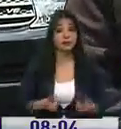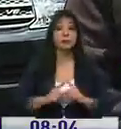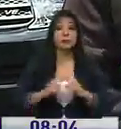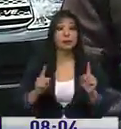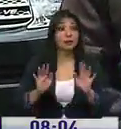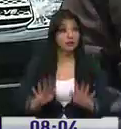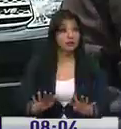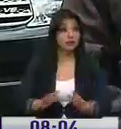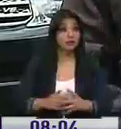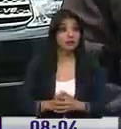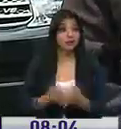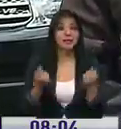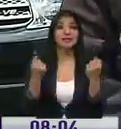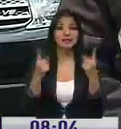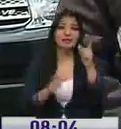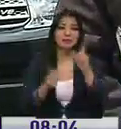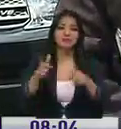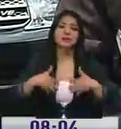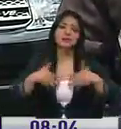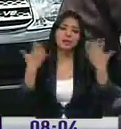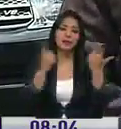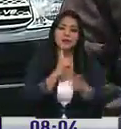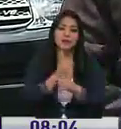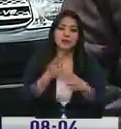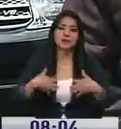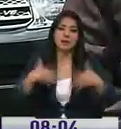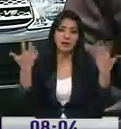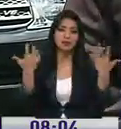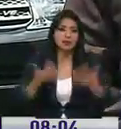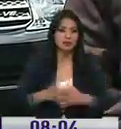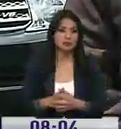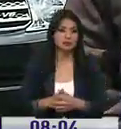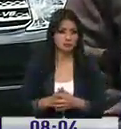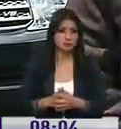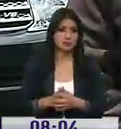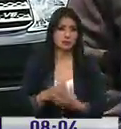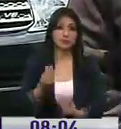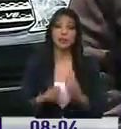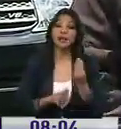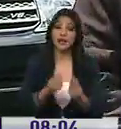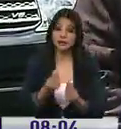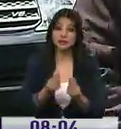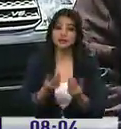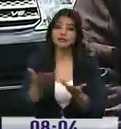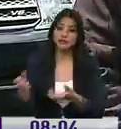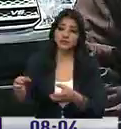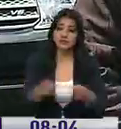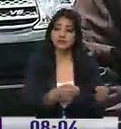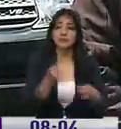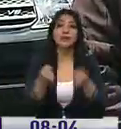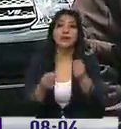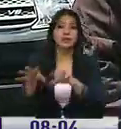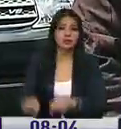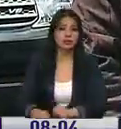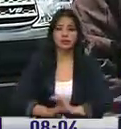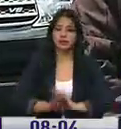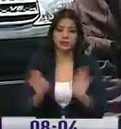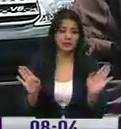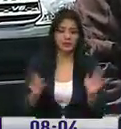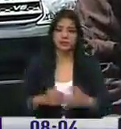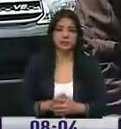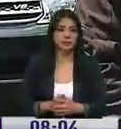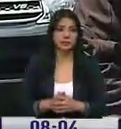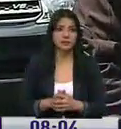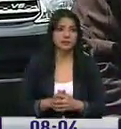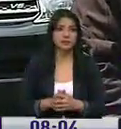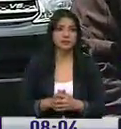caso entendemos la molestia de los ciudadanos y más bien nosotros lo que hemos hecho es retirar el vehículo y no